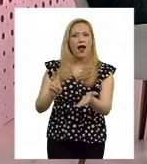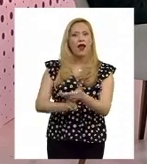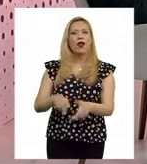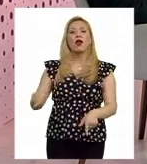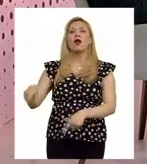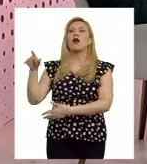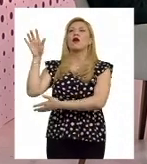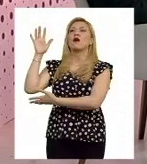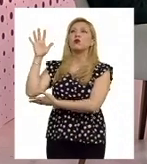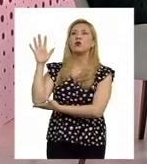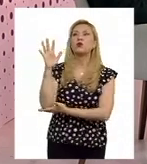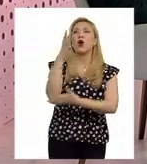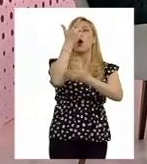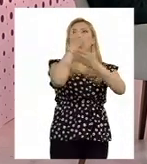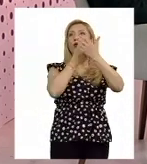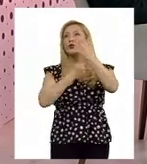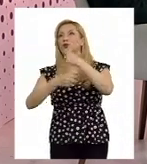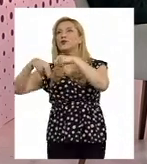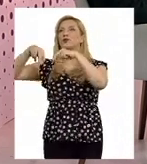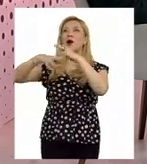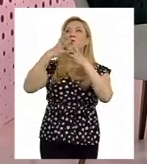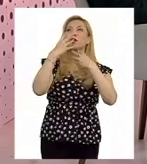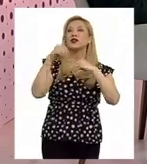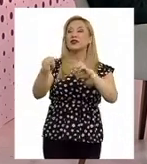solo por su madera que